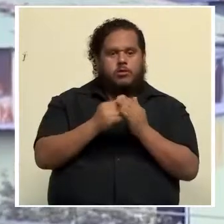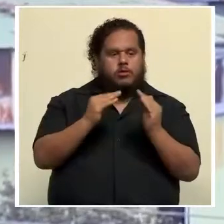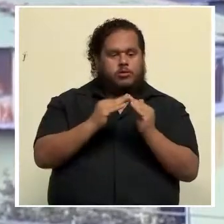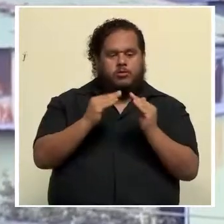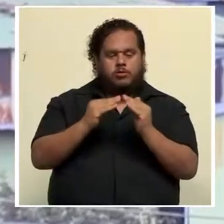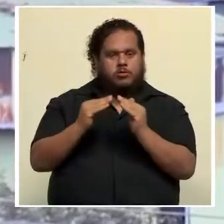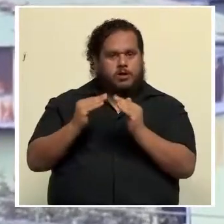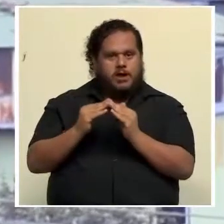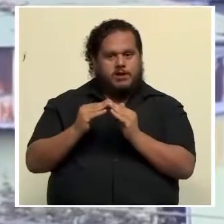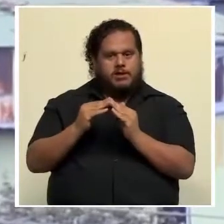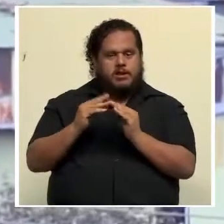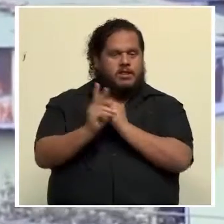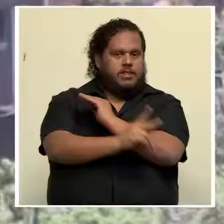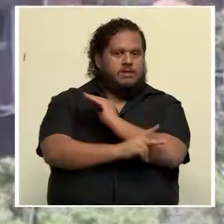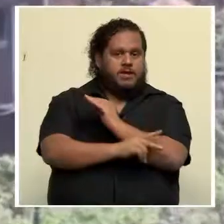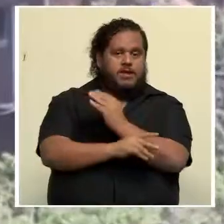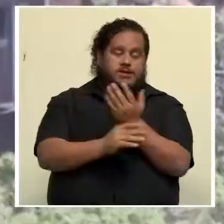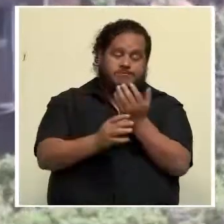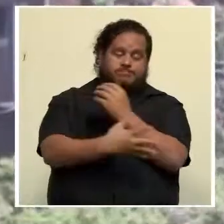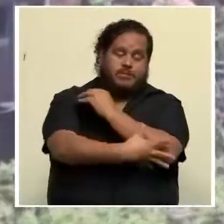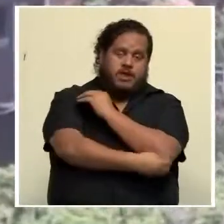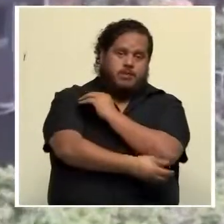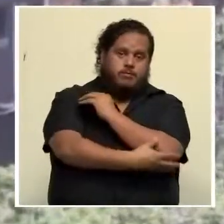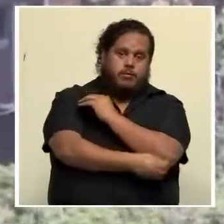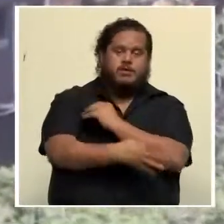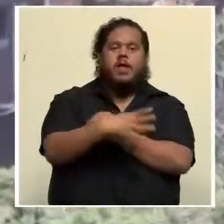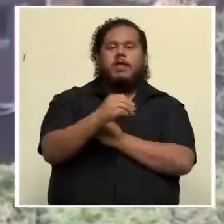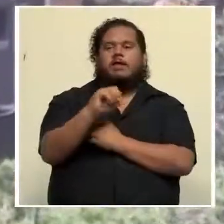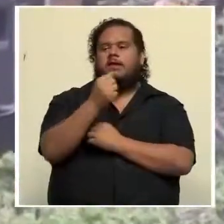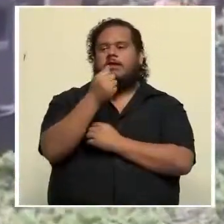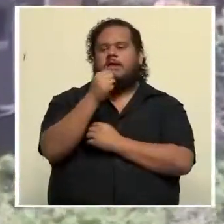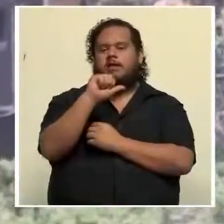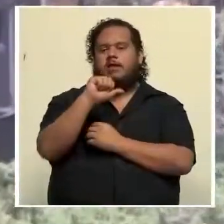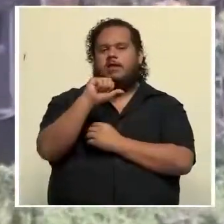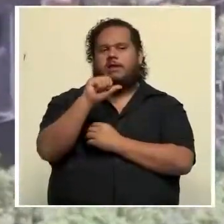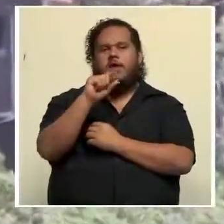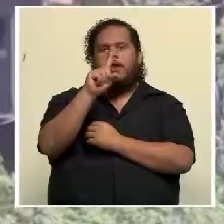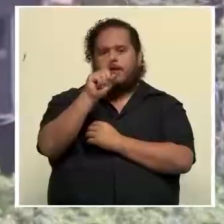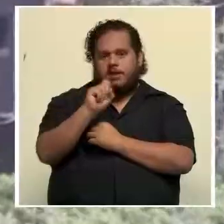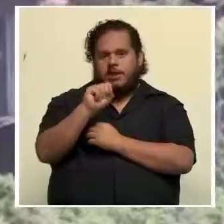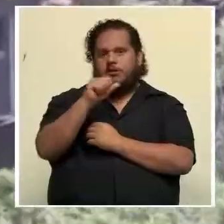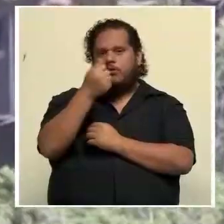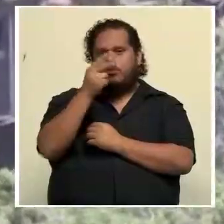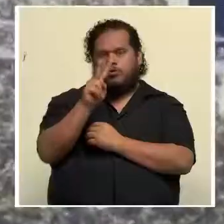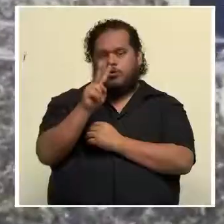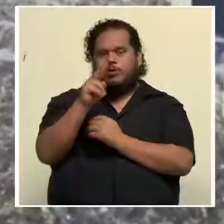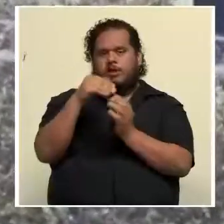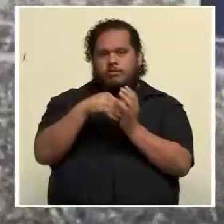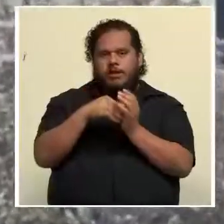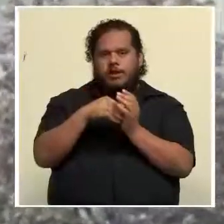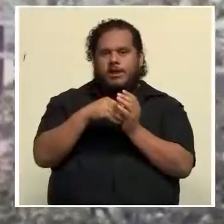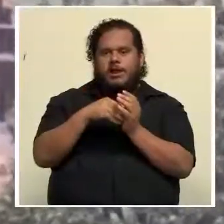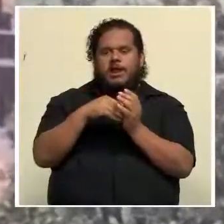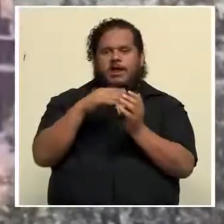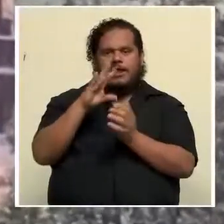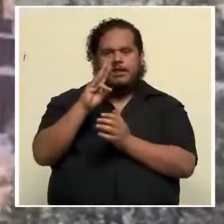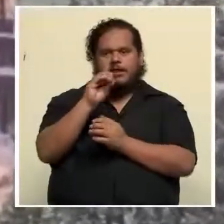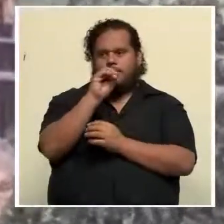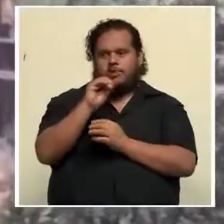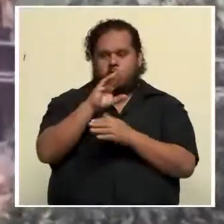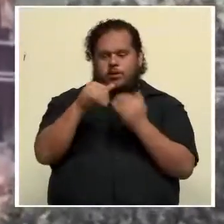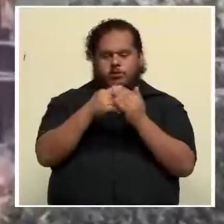del país eran pobres, y 112.000 familias, el 7% de todos los